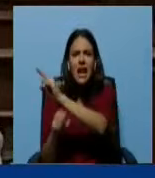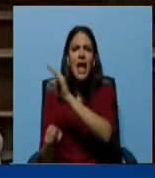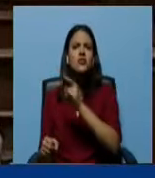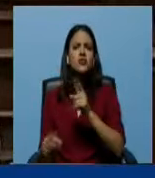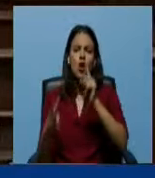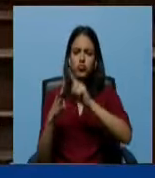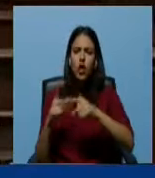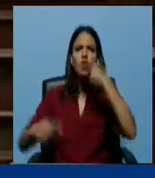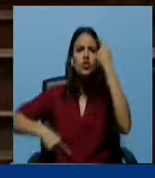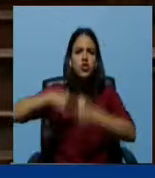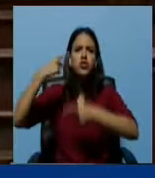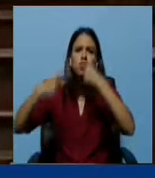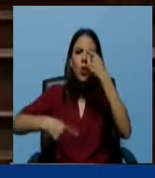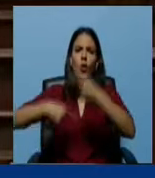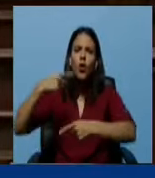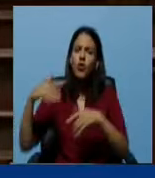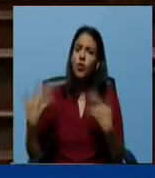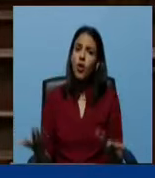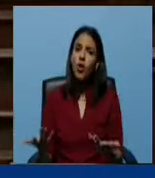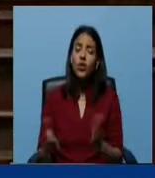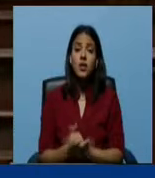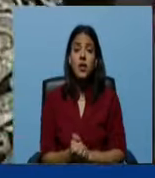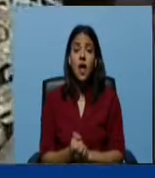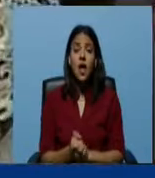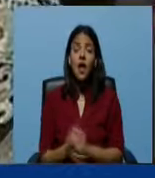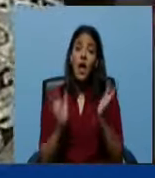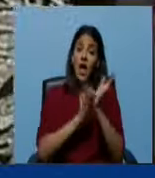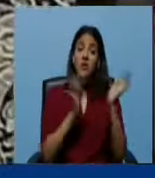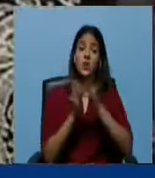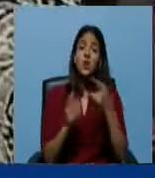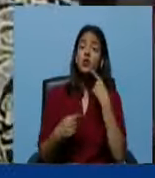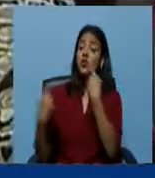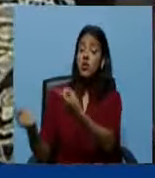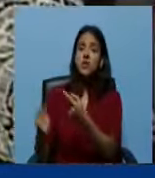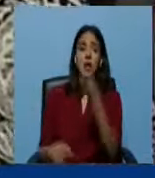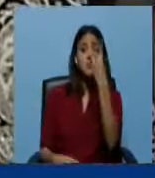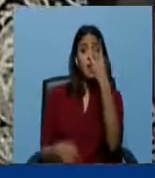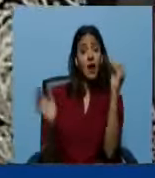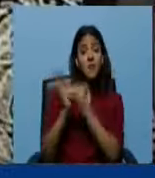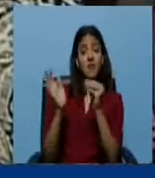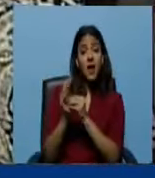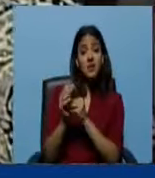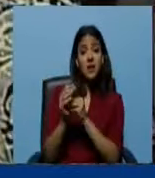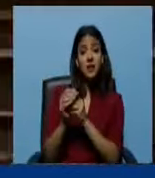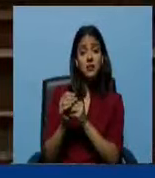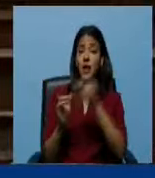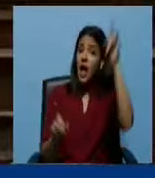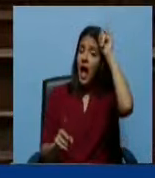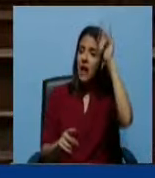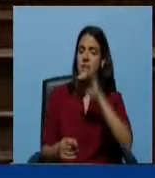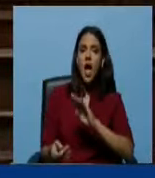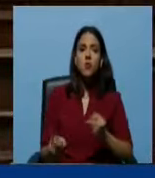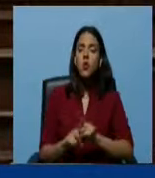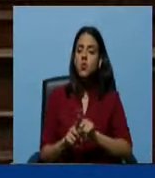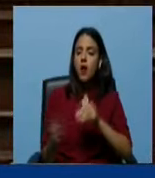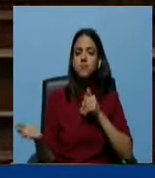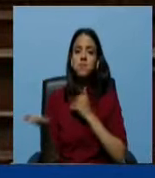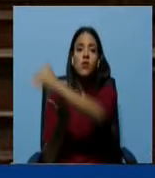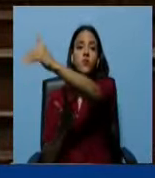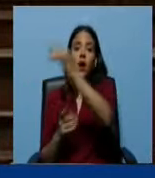días. Nuestro Señor Jesucristo le dijo 3 veces al diablo, sacúdete de aquí,